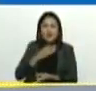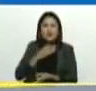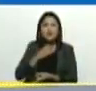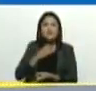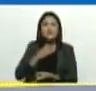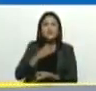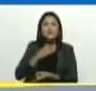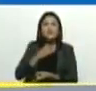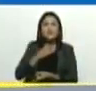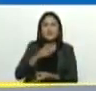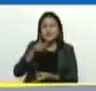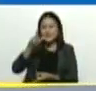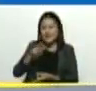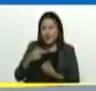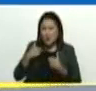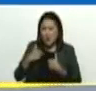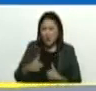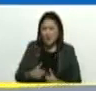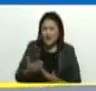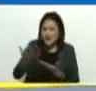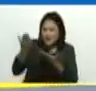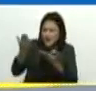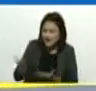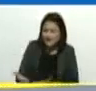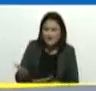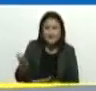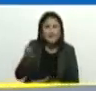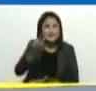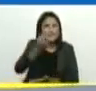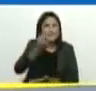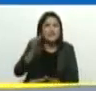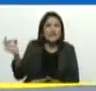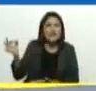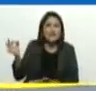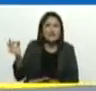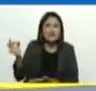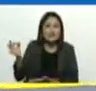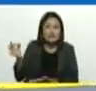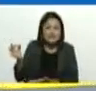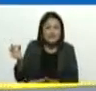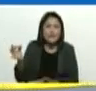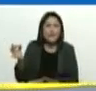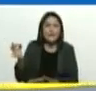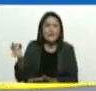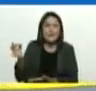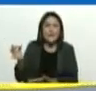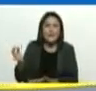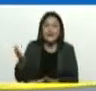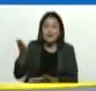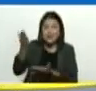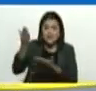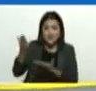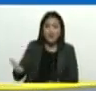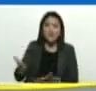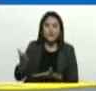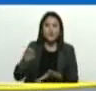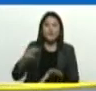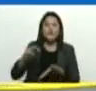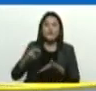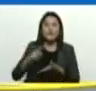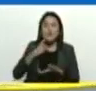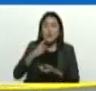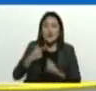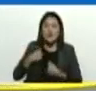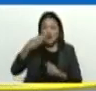qué ser humano este, de qué material está hecho, es como dicen ustedes los